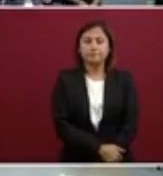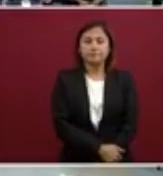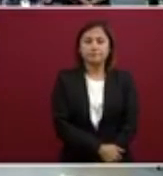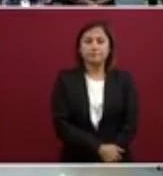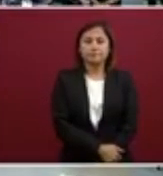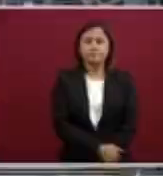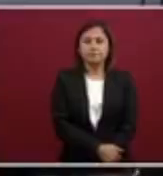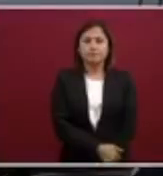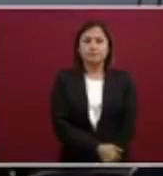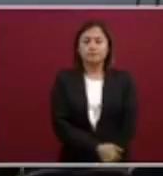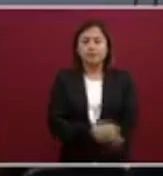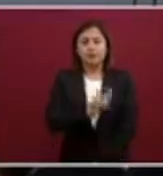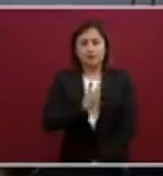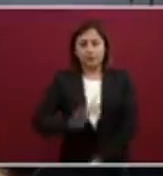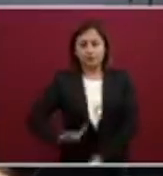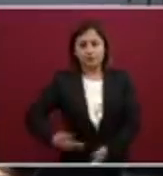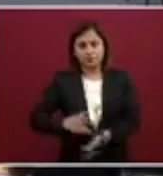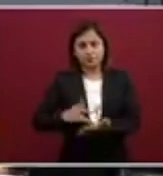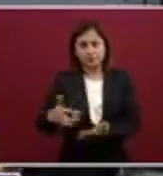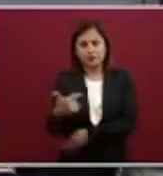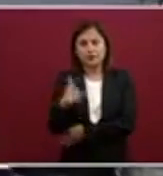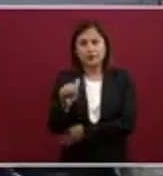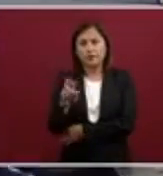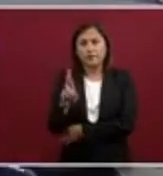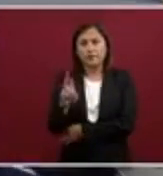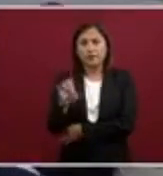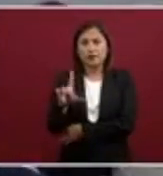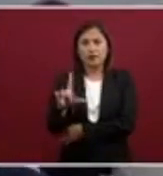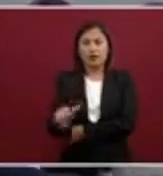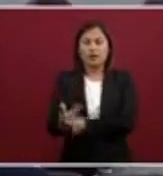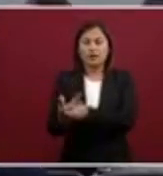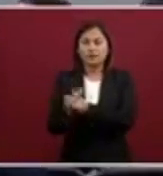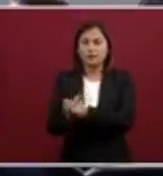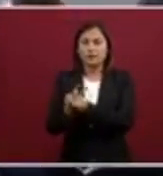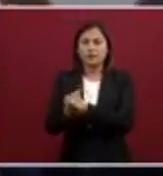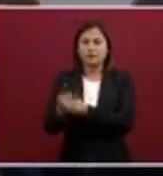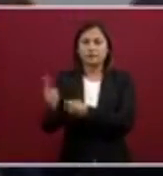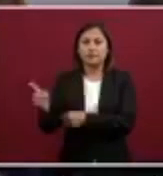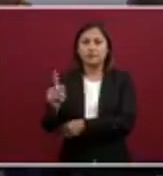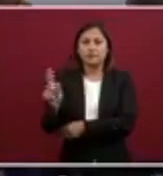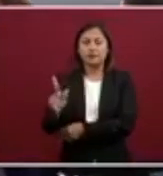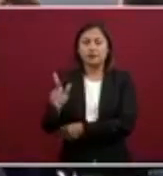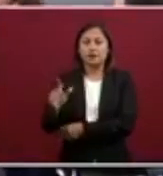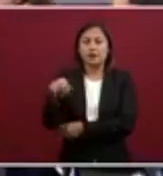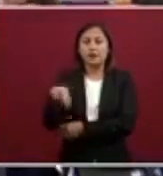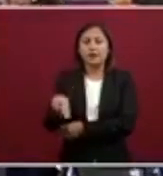Muchas gracias, señor presidente. Gabriela Granados, de la televisión pública japonesa NHK.